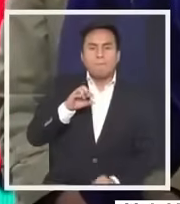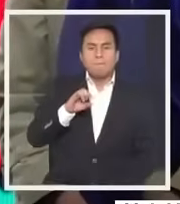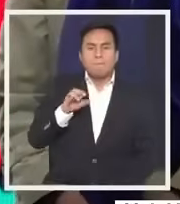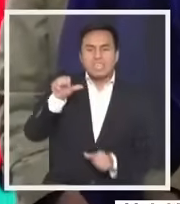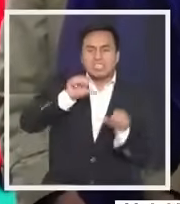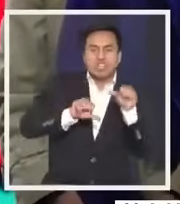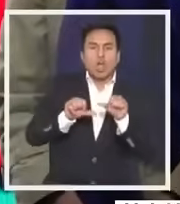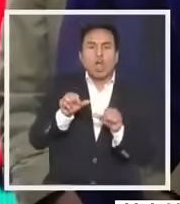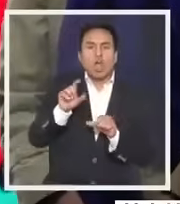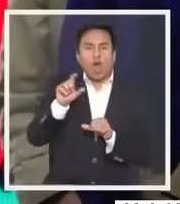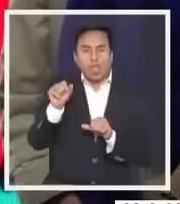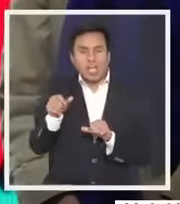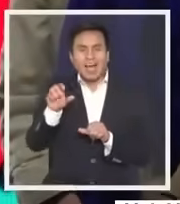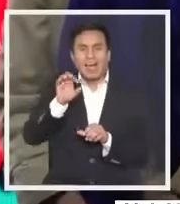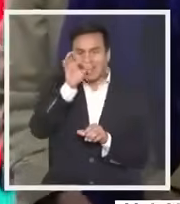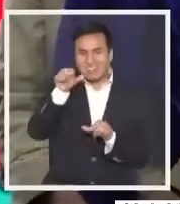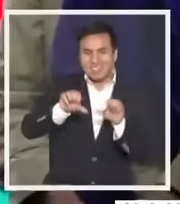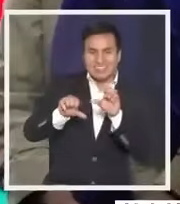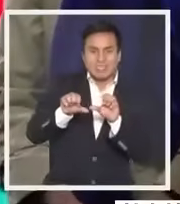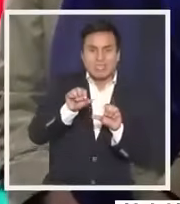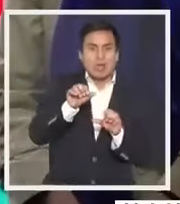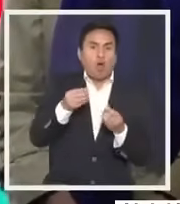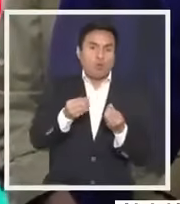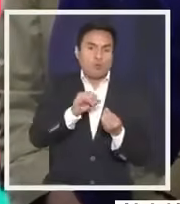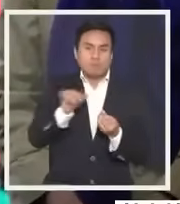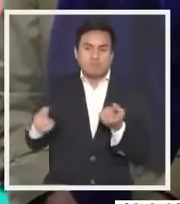prefiera, por supuesto,